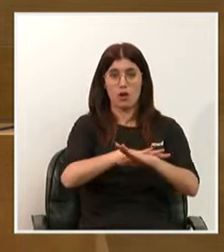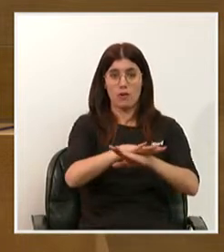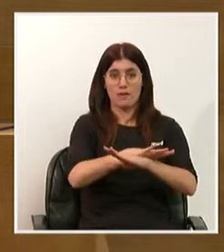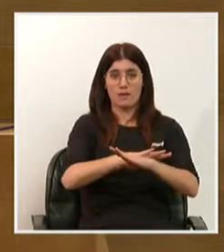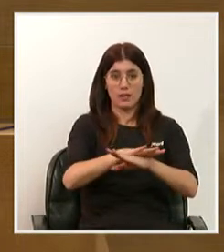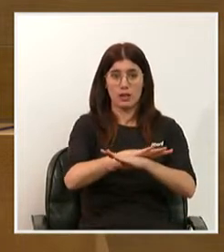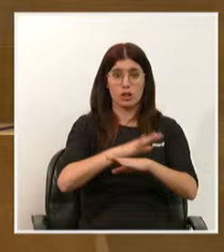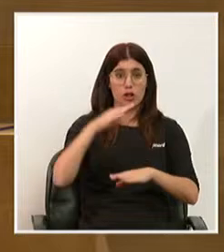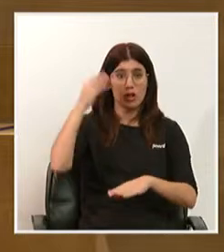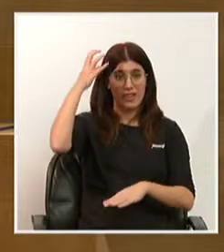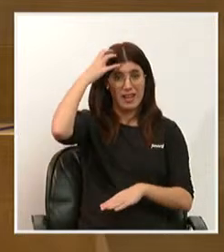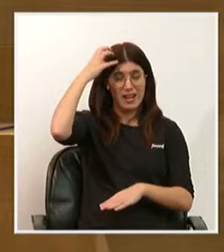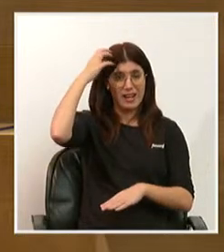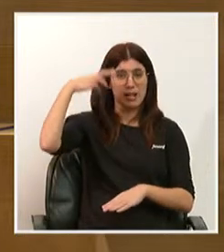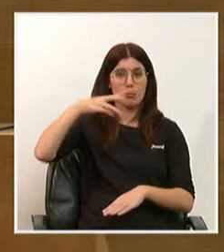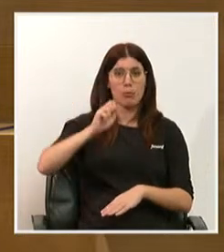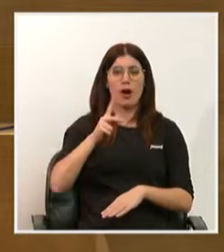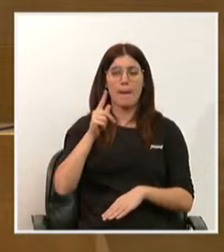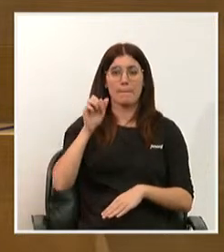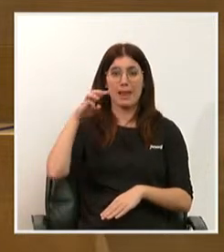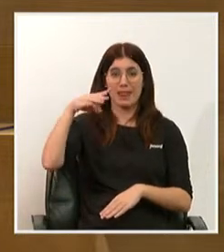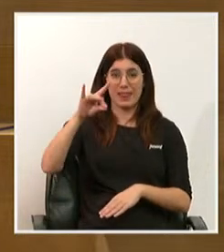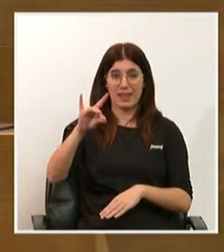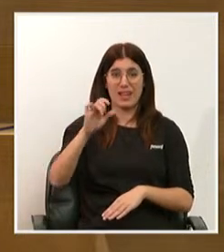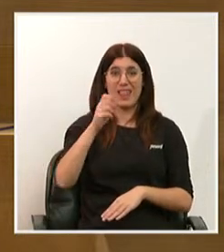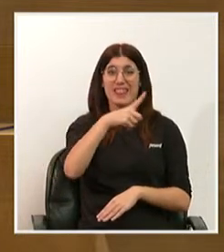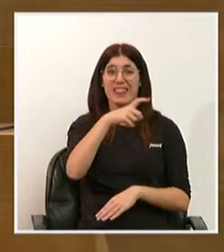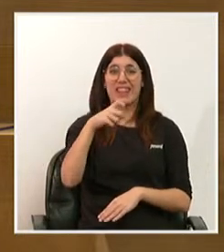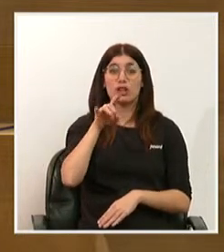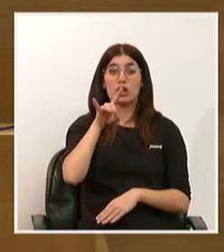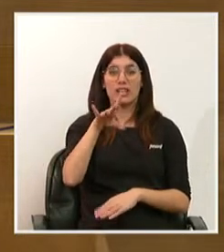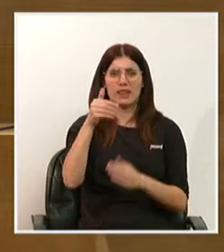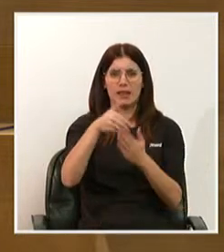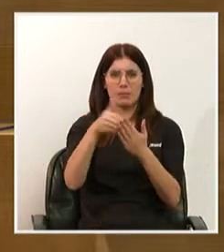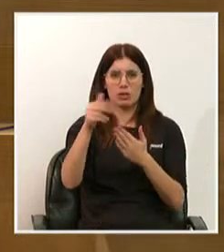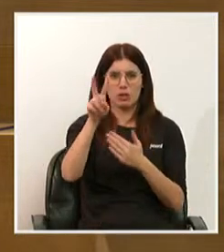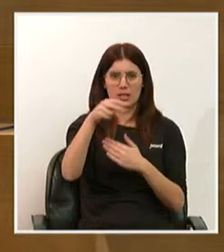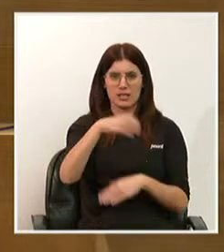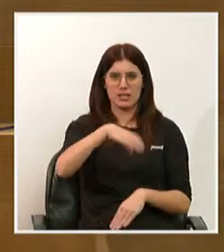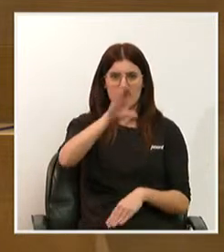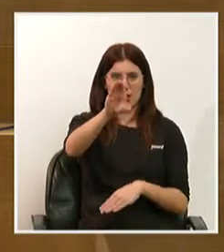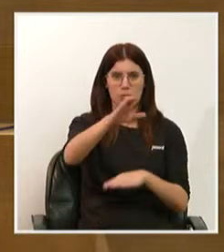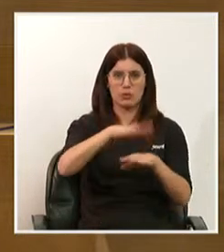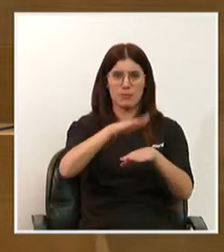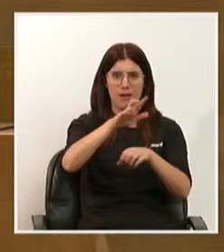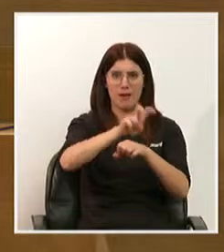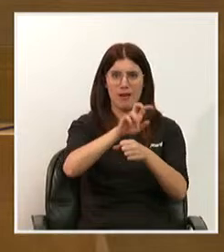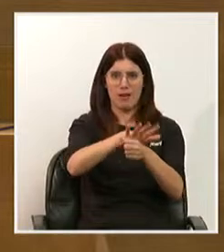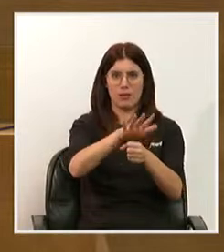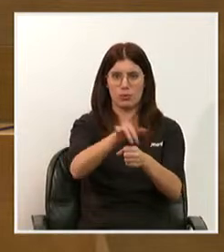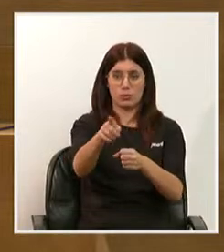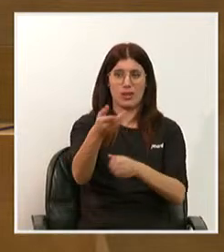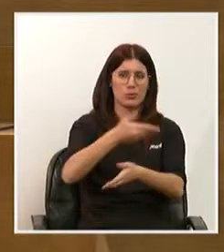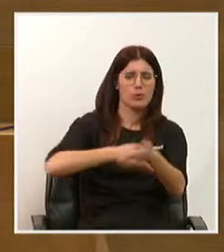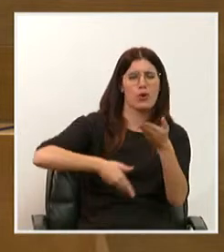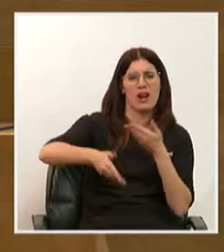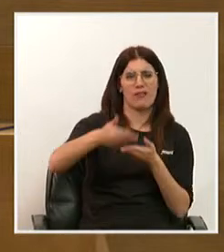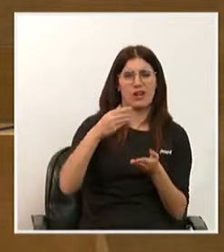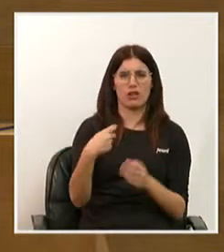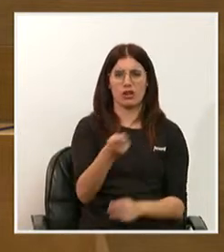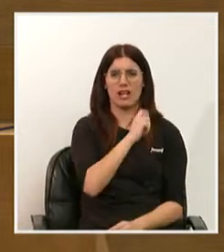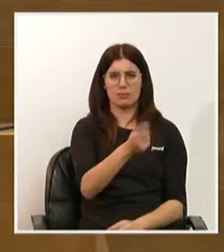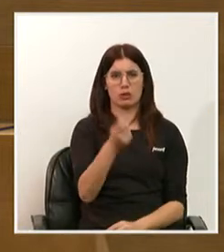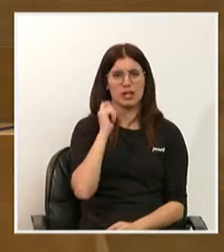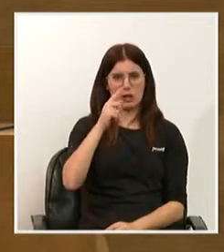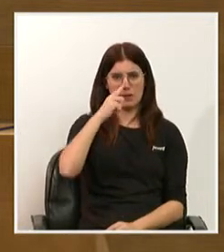Mohamed 115 millones de euros para aceite y agricultura ustedes están colaborando a la explotación de los niños